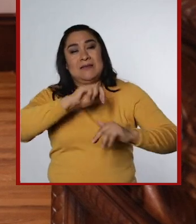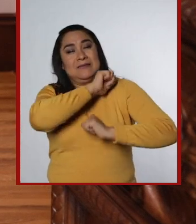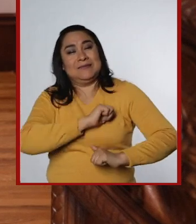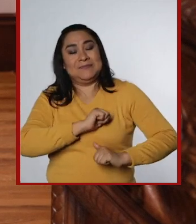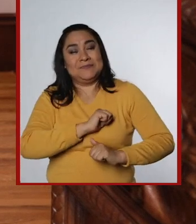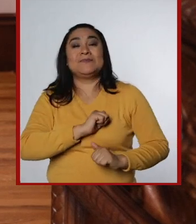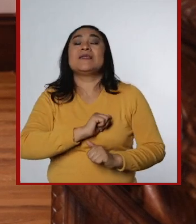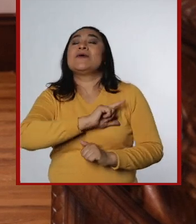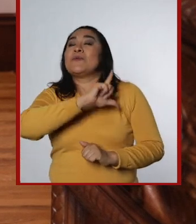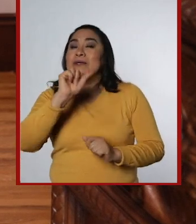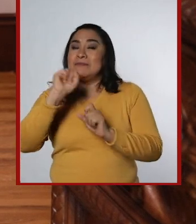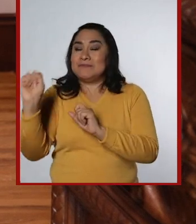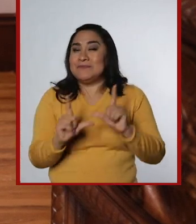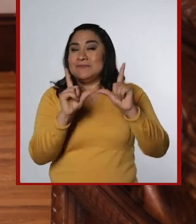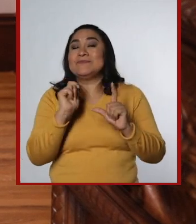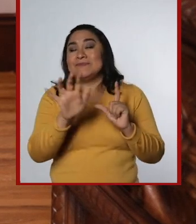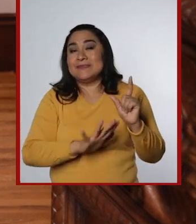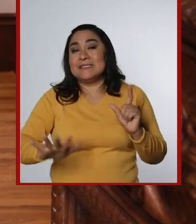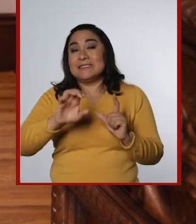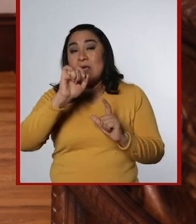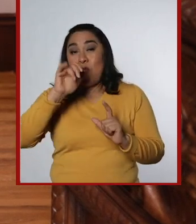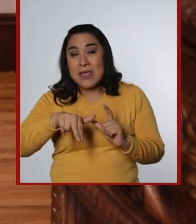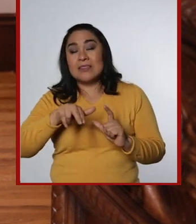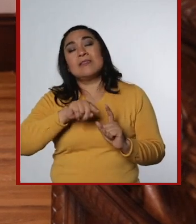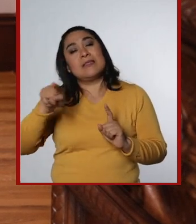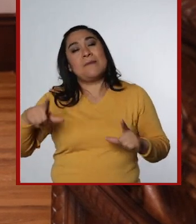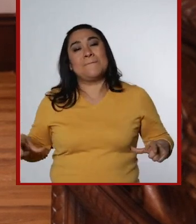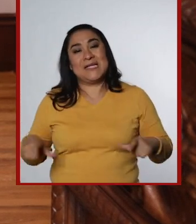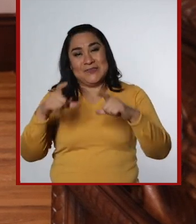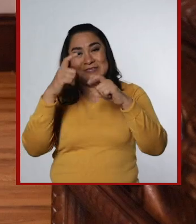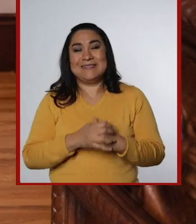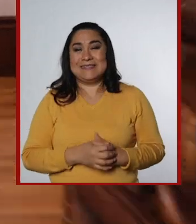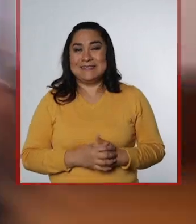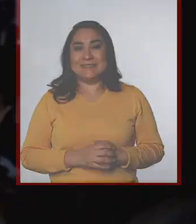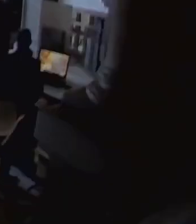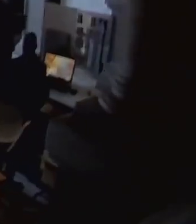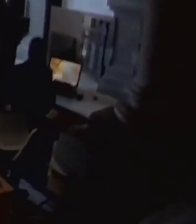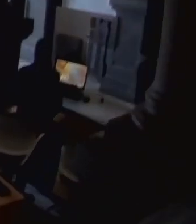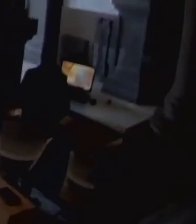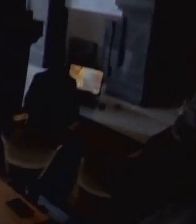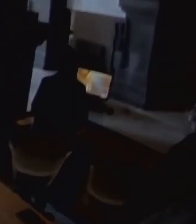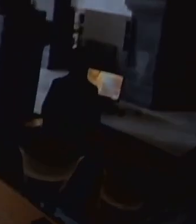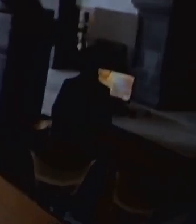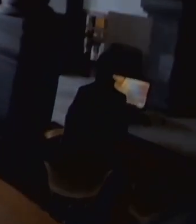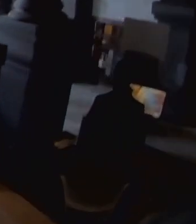locales. Vamos a nuestro siguiente segmento, del barrio de San Juan a Pino Suárez. Acompáñenos.